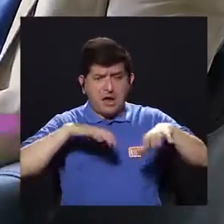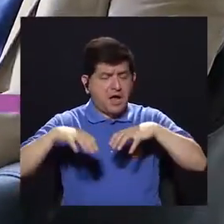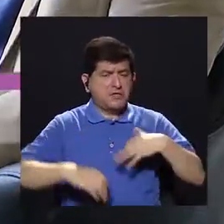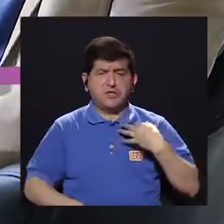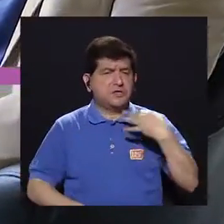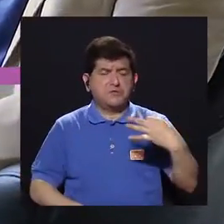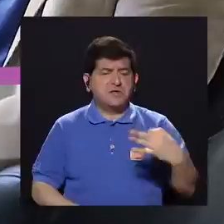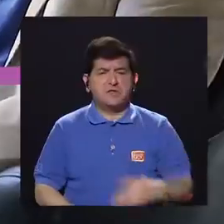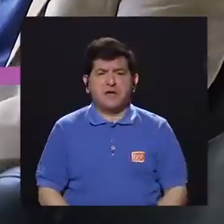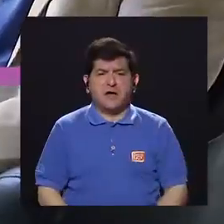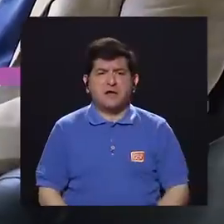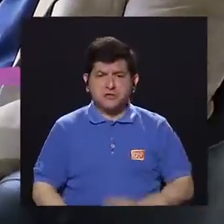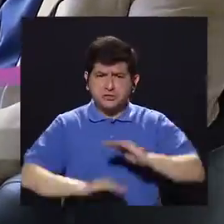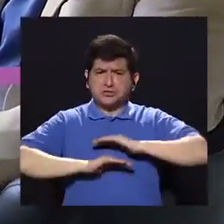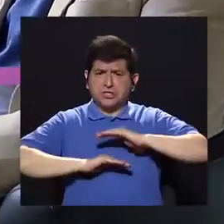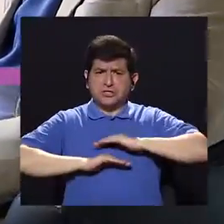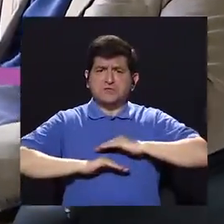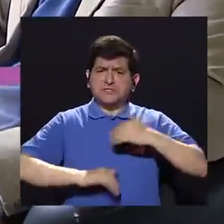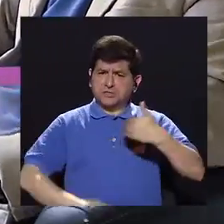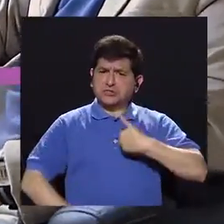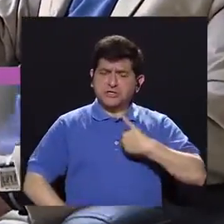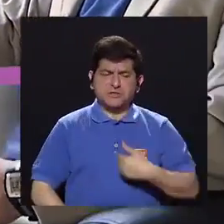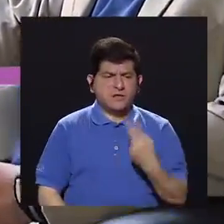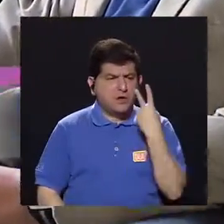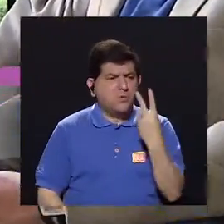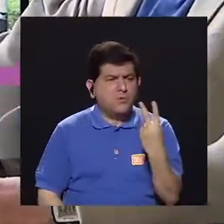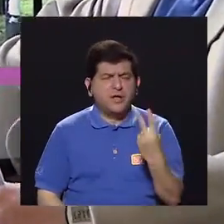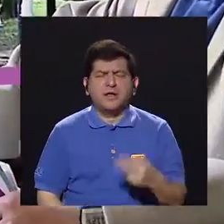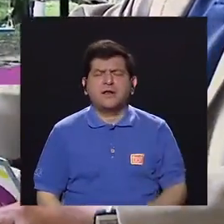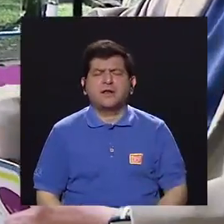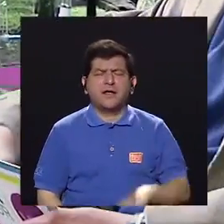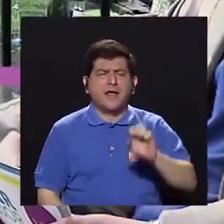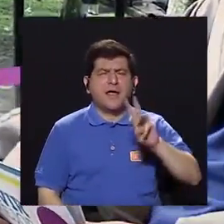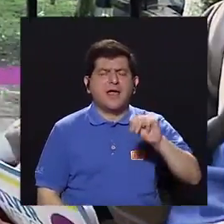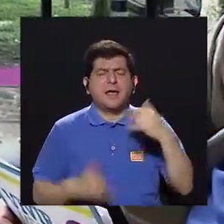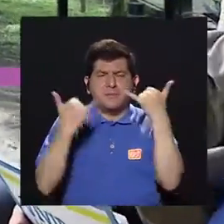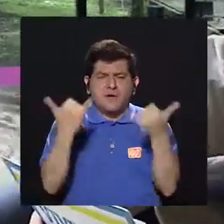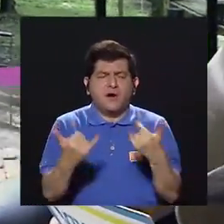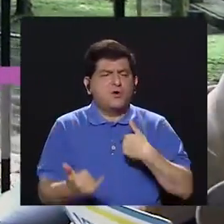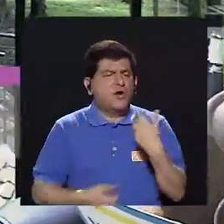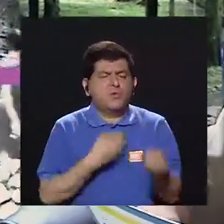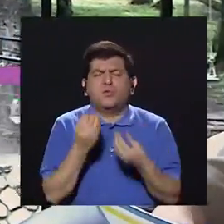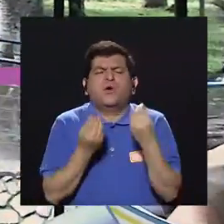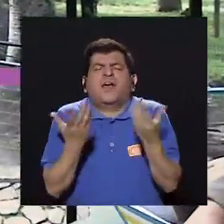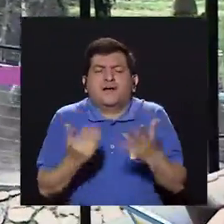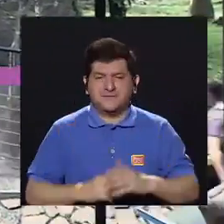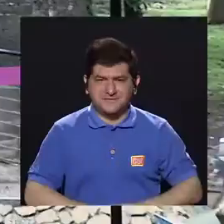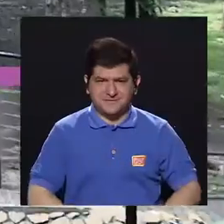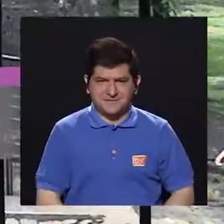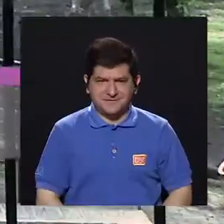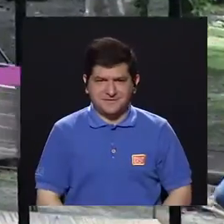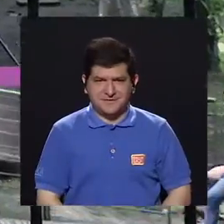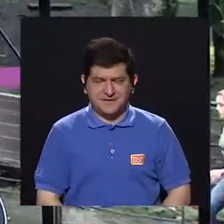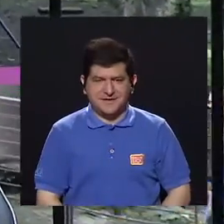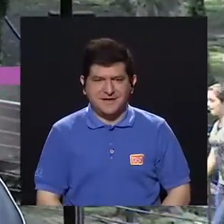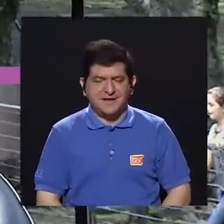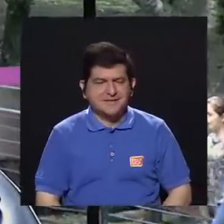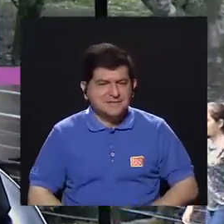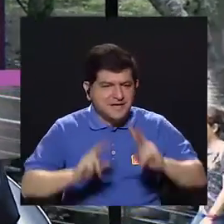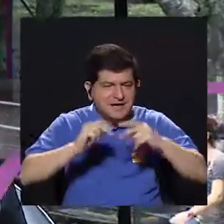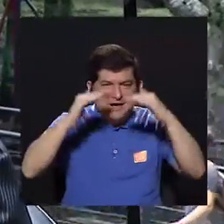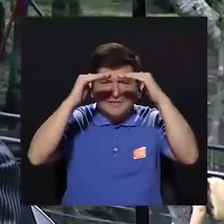ve esclerosis múltiple actualmente, uno lo que hace es estratificar los hallazgos de la enfermedad. ¿Qué